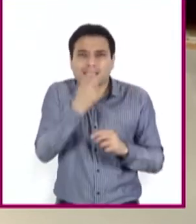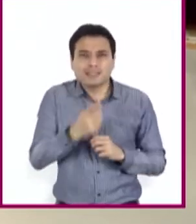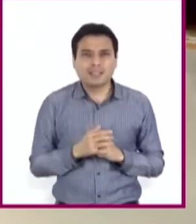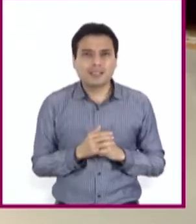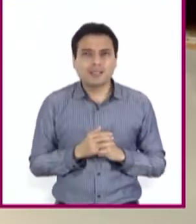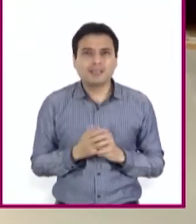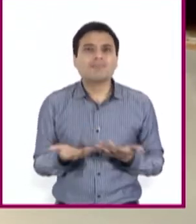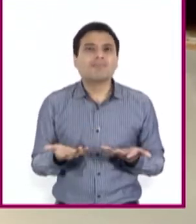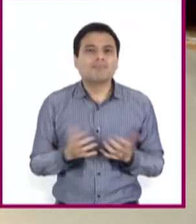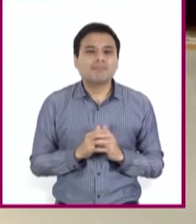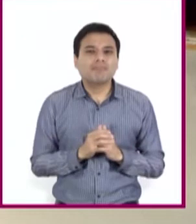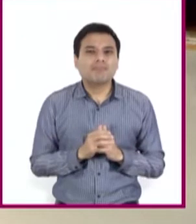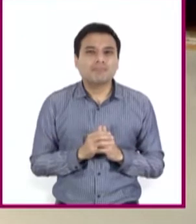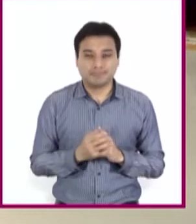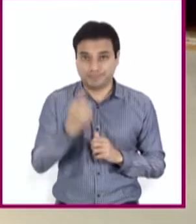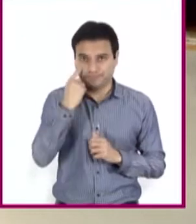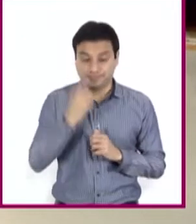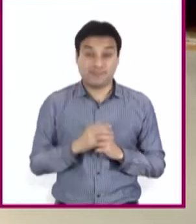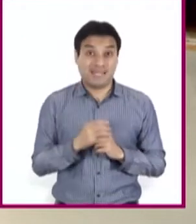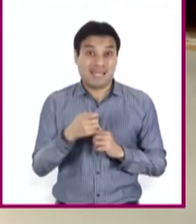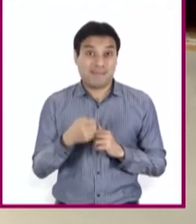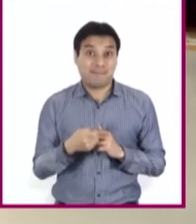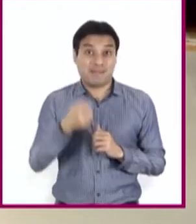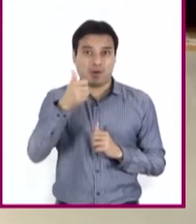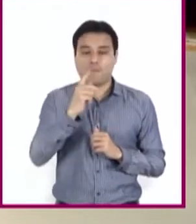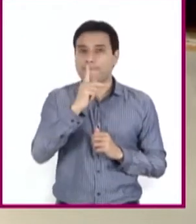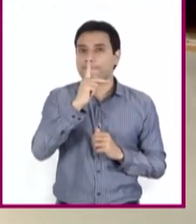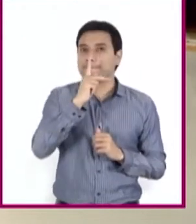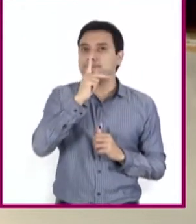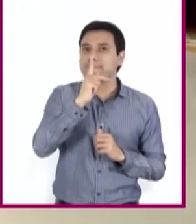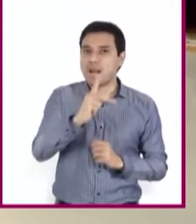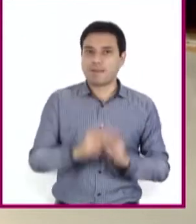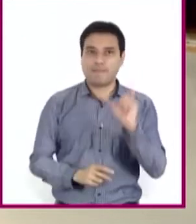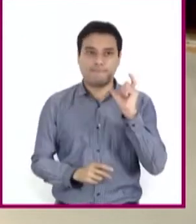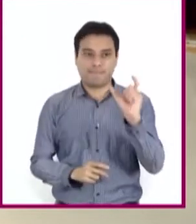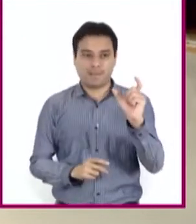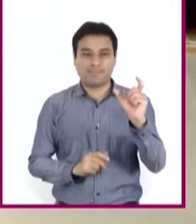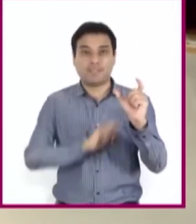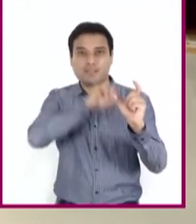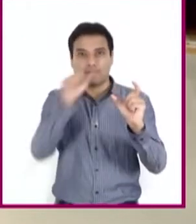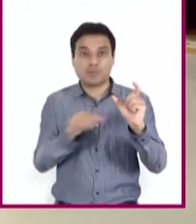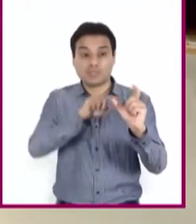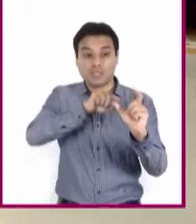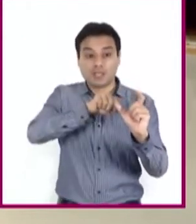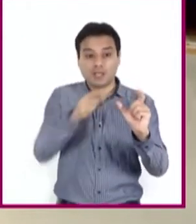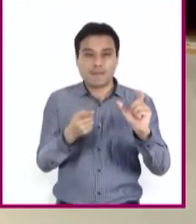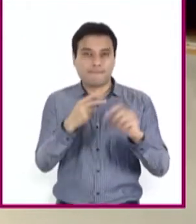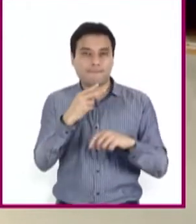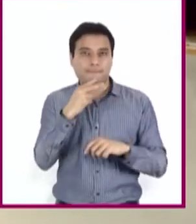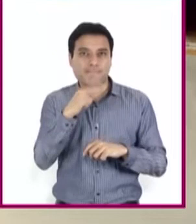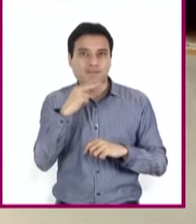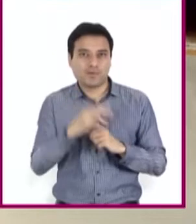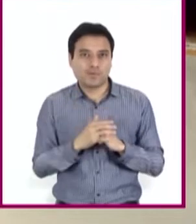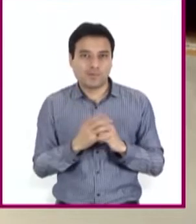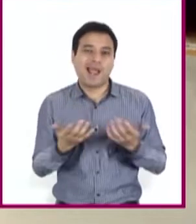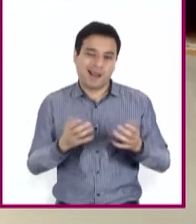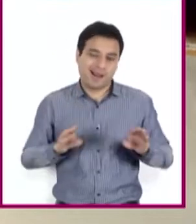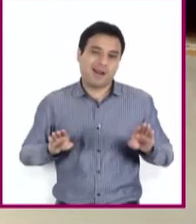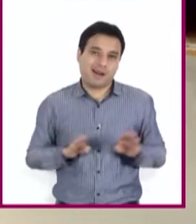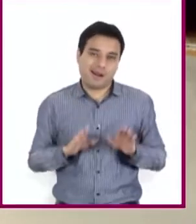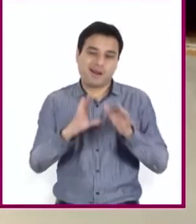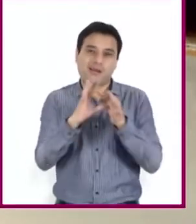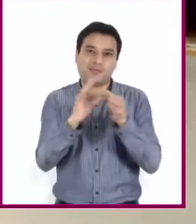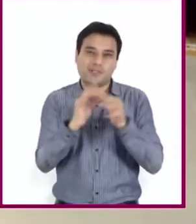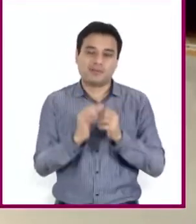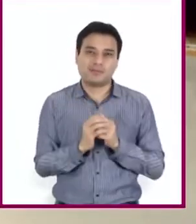Podemos observar que primero se muestra el concepto, seguido del verbo, es, más la definición. Por